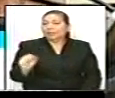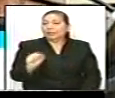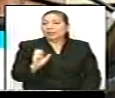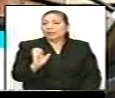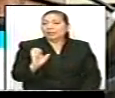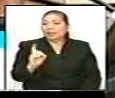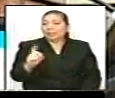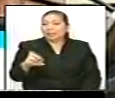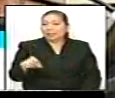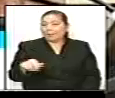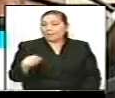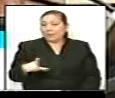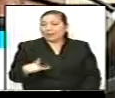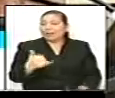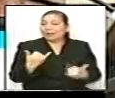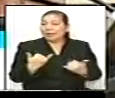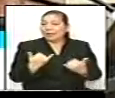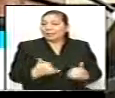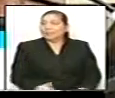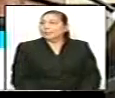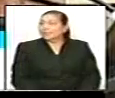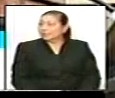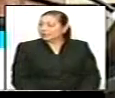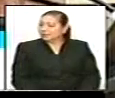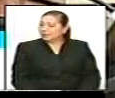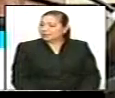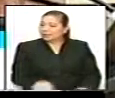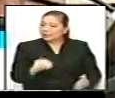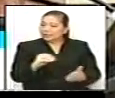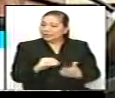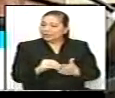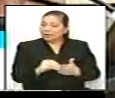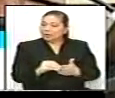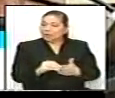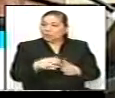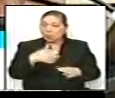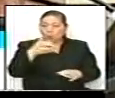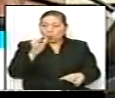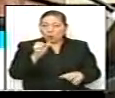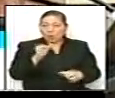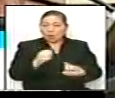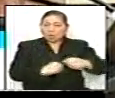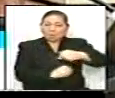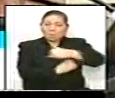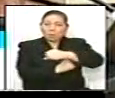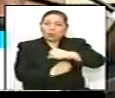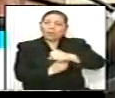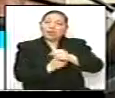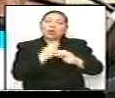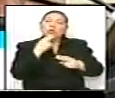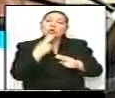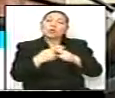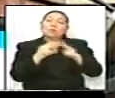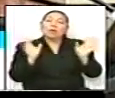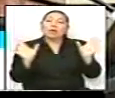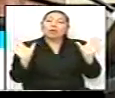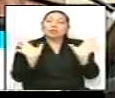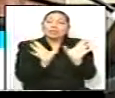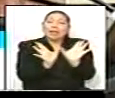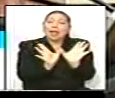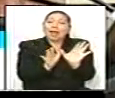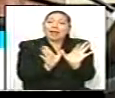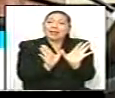su administración. Esta zona reservada iba desde Puente Huánuco hasta Puente Los Ángeles, en una longitud